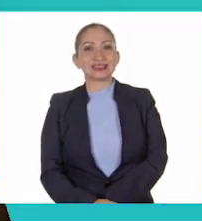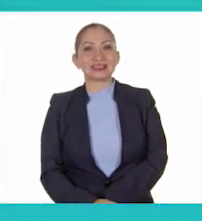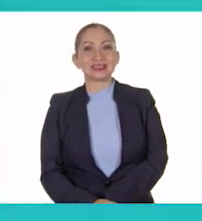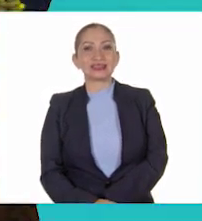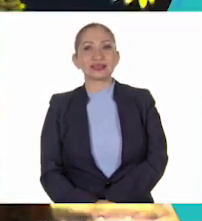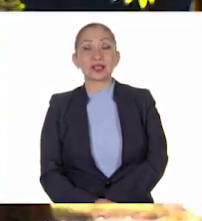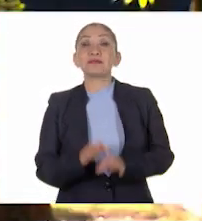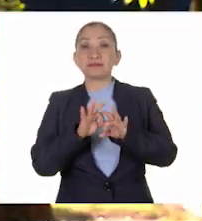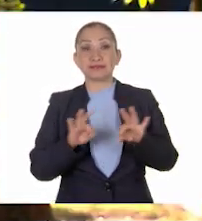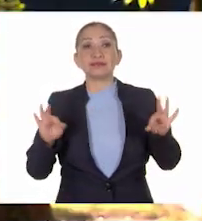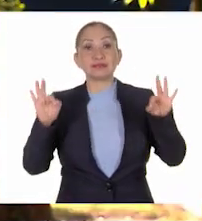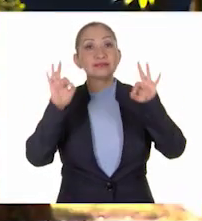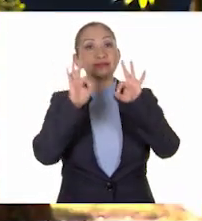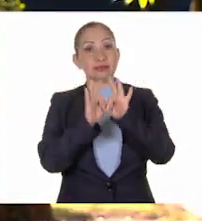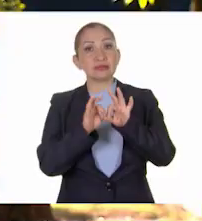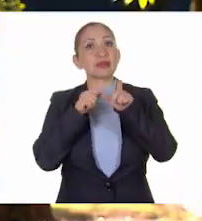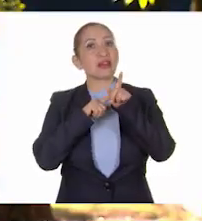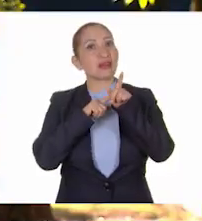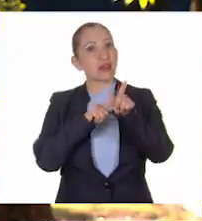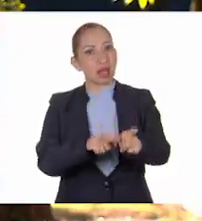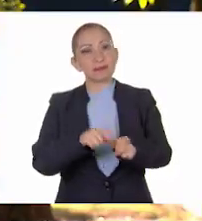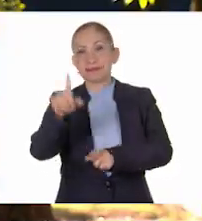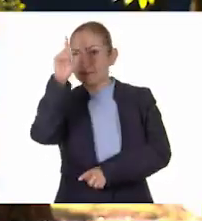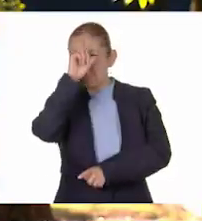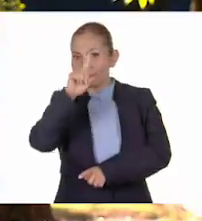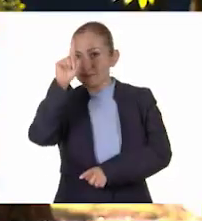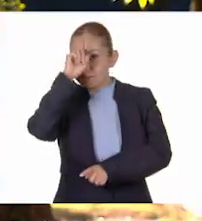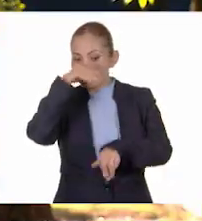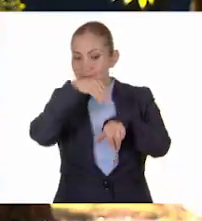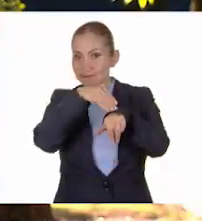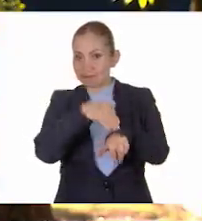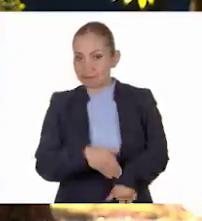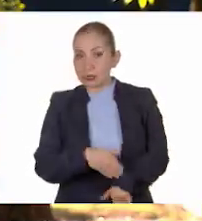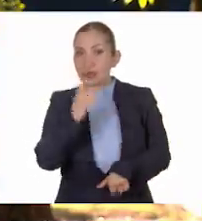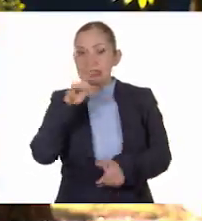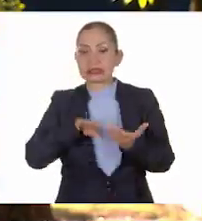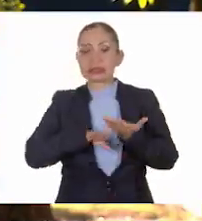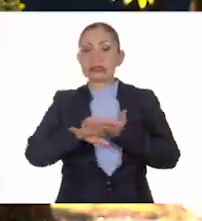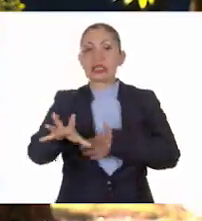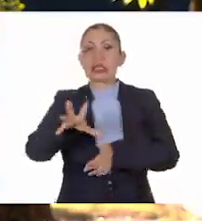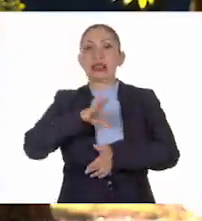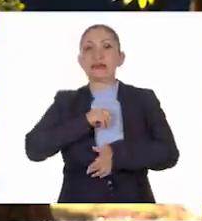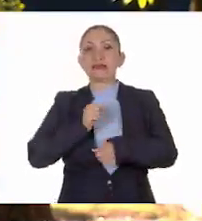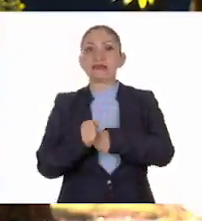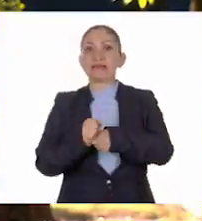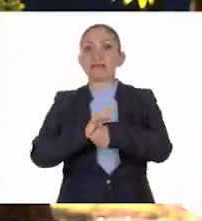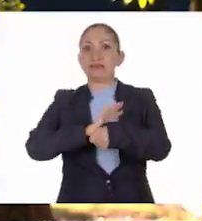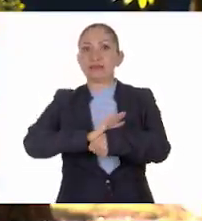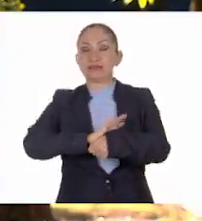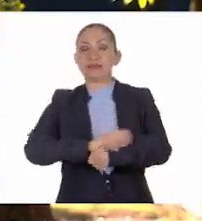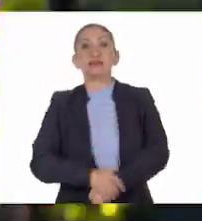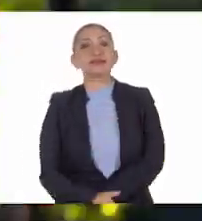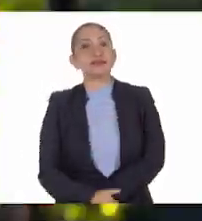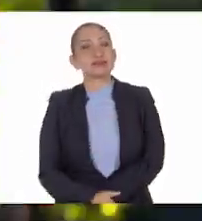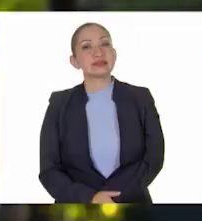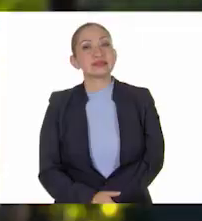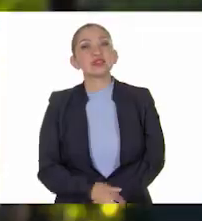Es muy importante continuar con las recomendaciones para evitar contagios de COVID.